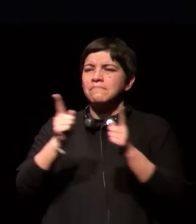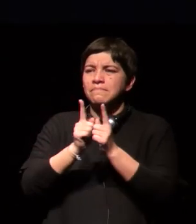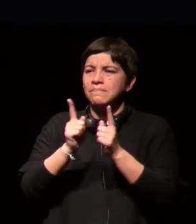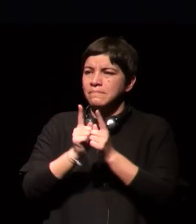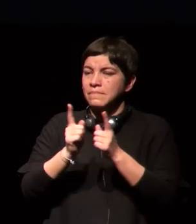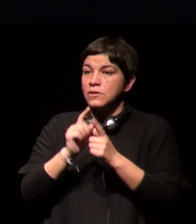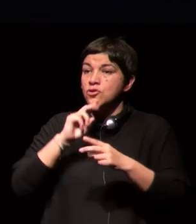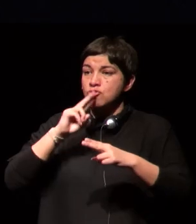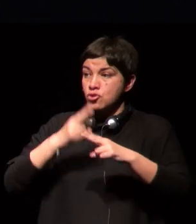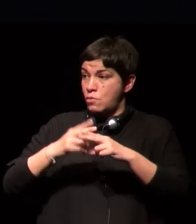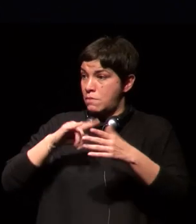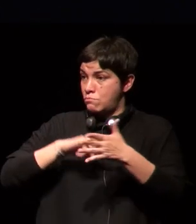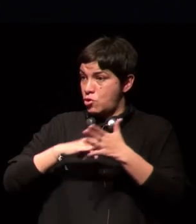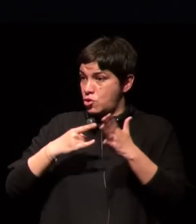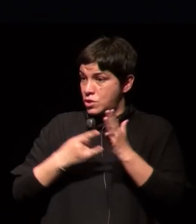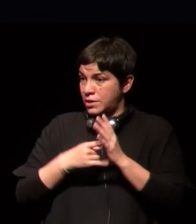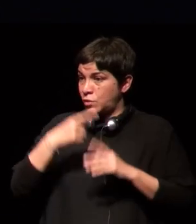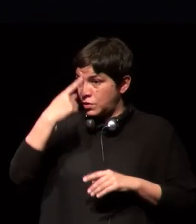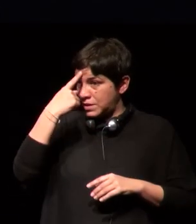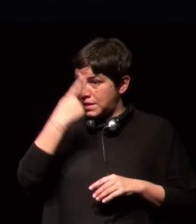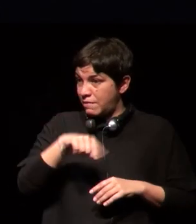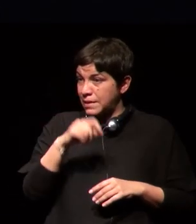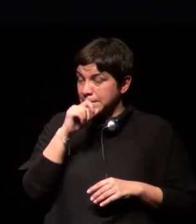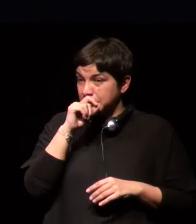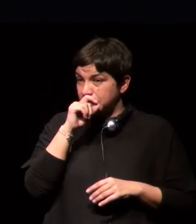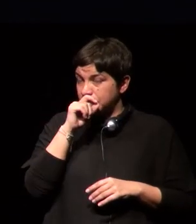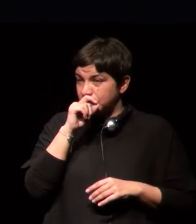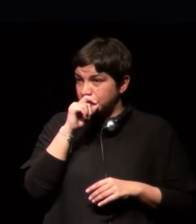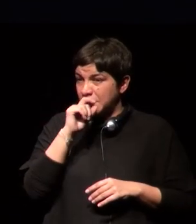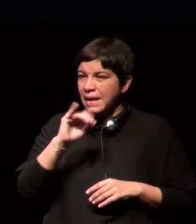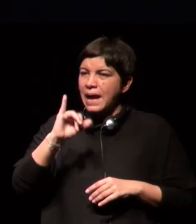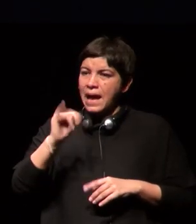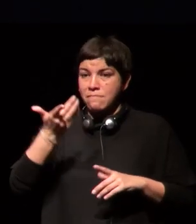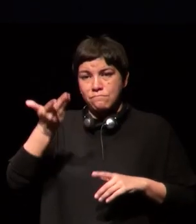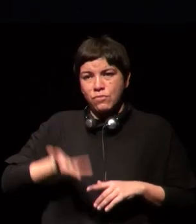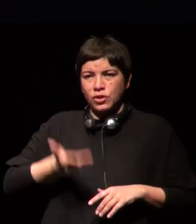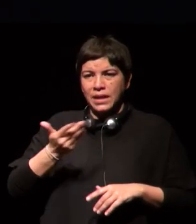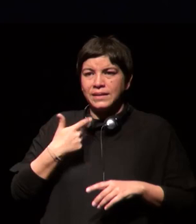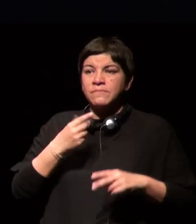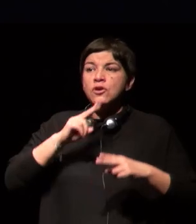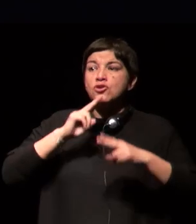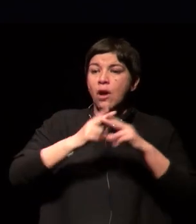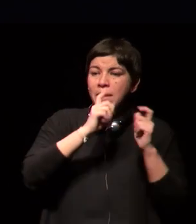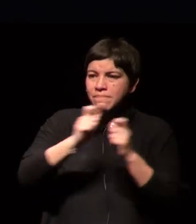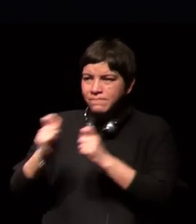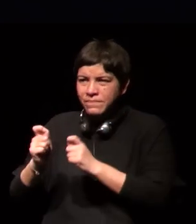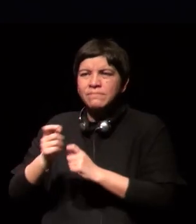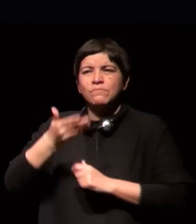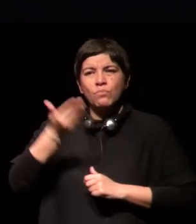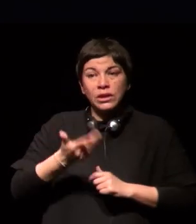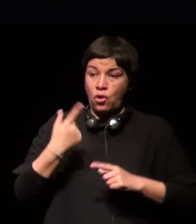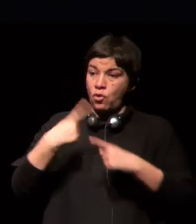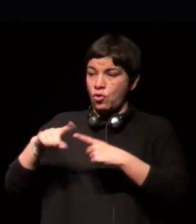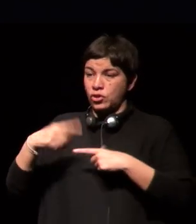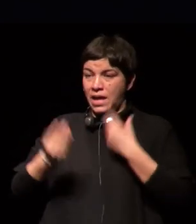siempre tiene una importancia en cómo nombramos las cosas o lo que hacemos. Big Heart tiene este doble sentido